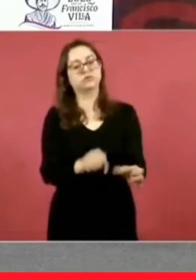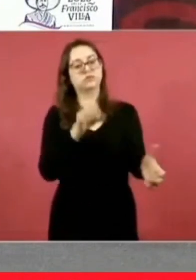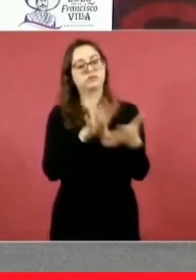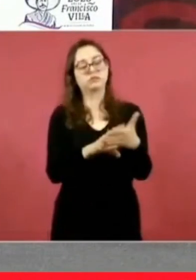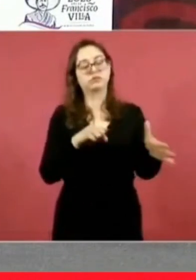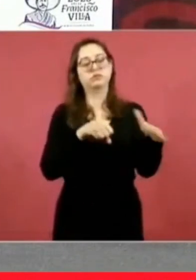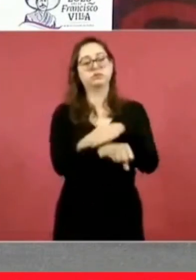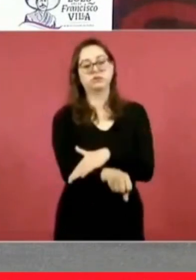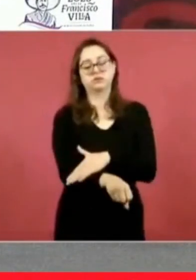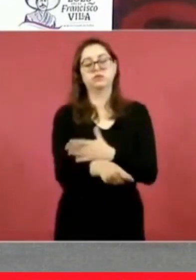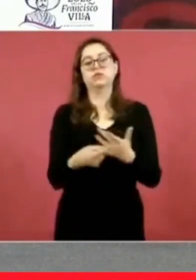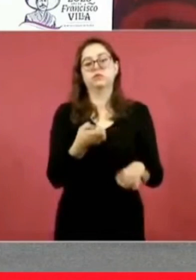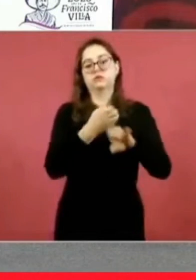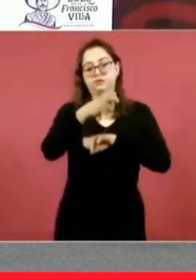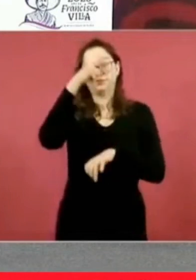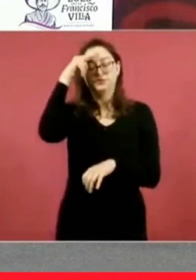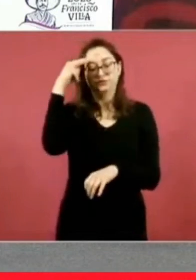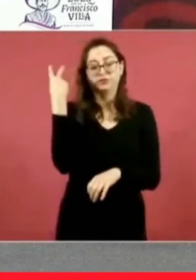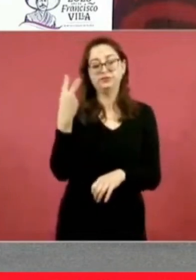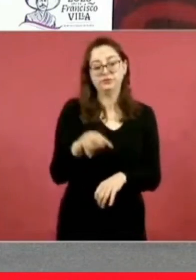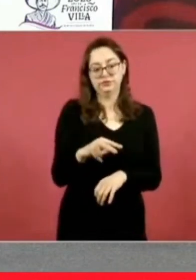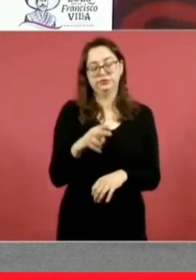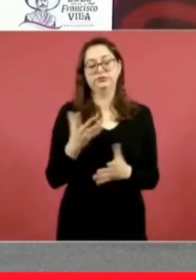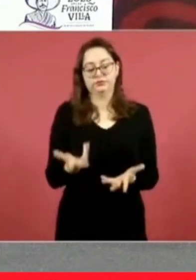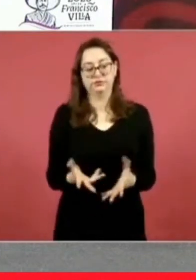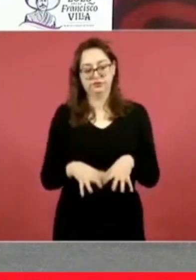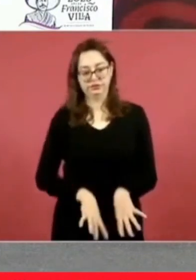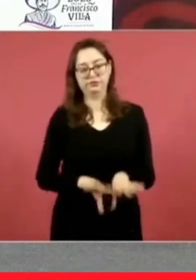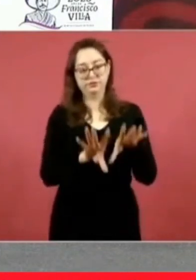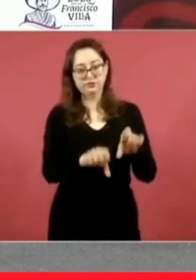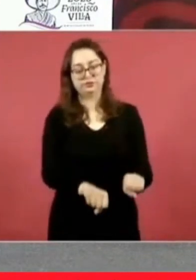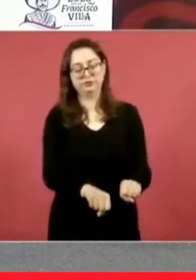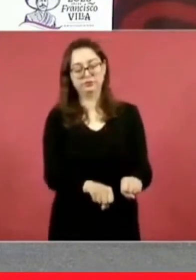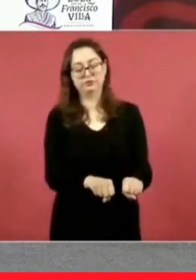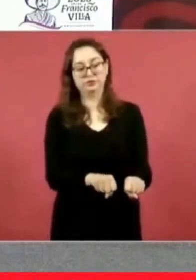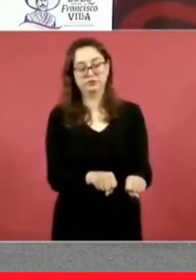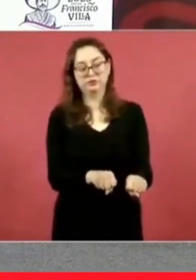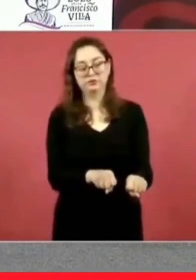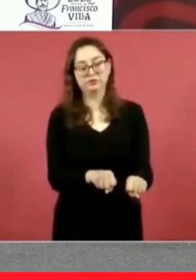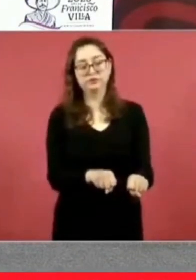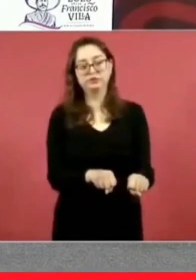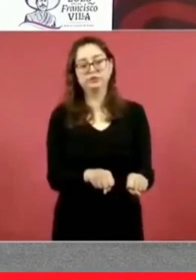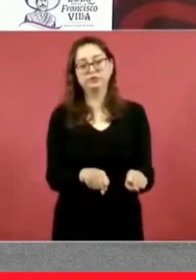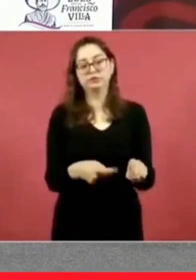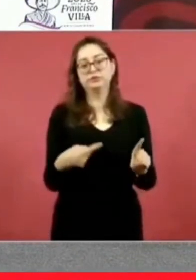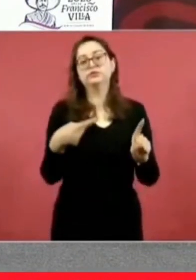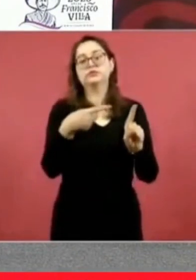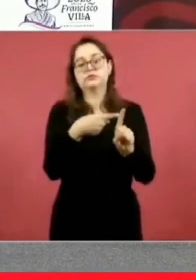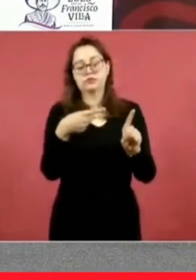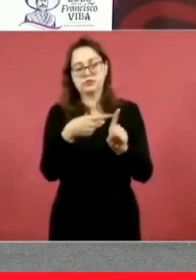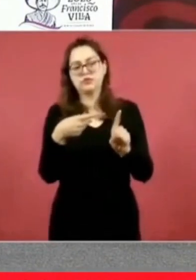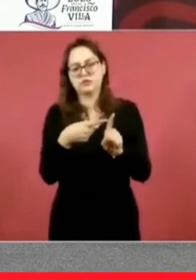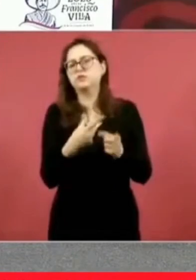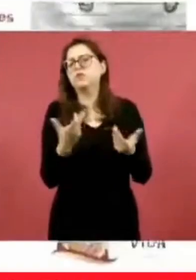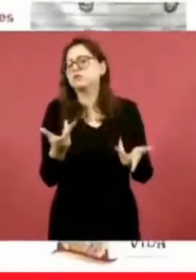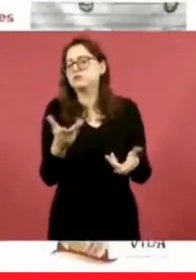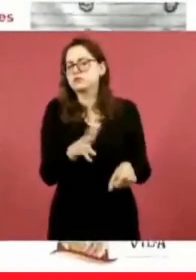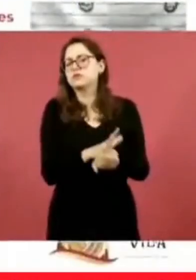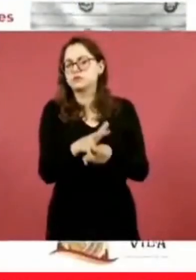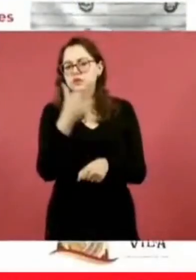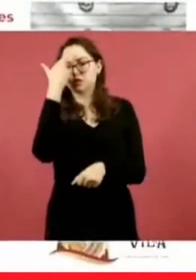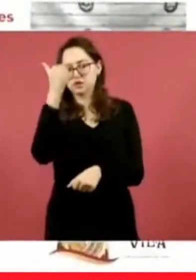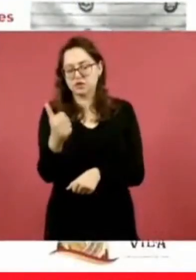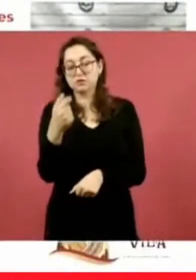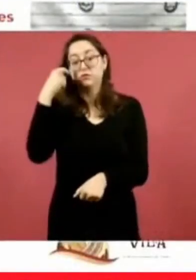fiscalía del Estado de México con apoyo de la de Chimalhuacán eh tras cementar un cateo en un inmueble habilitado como